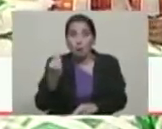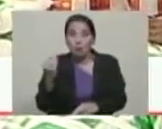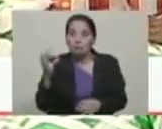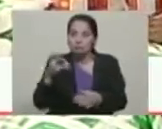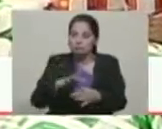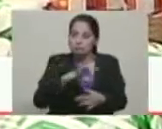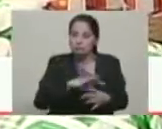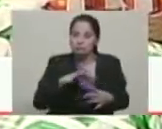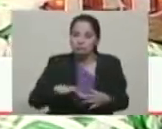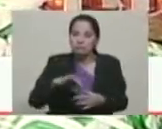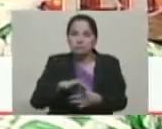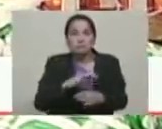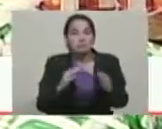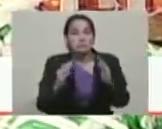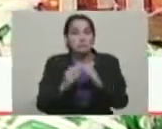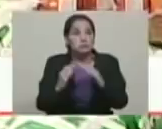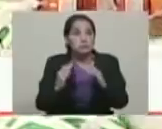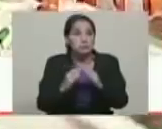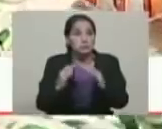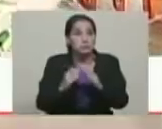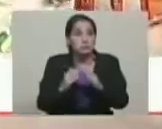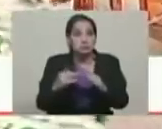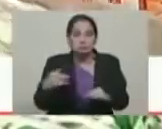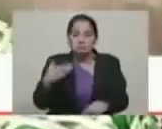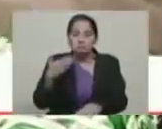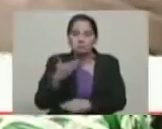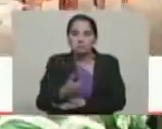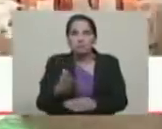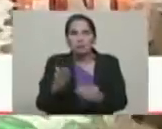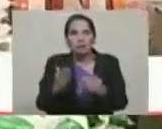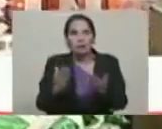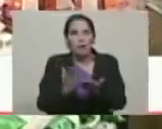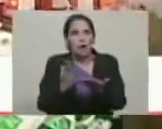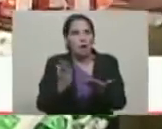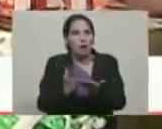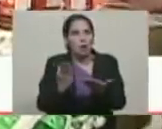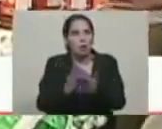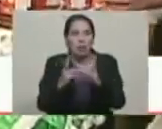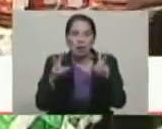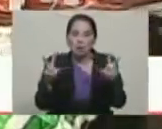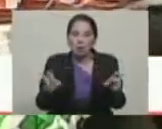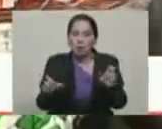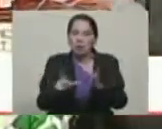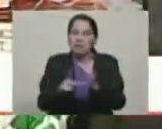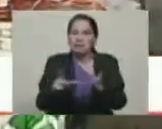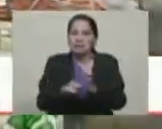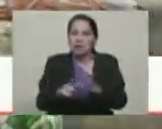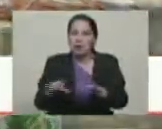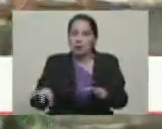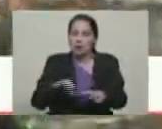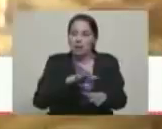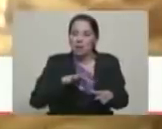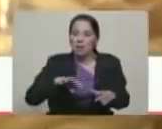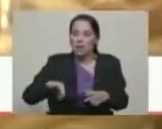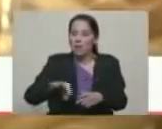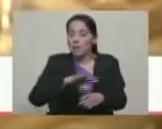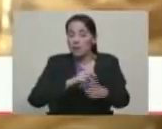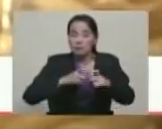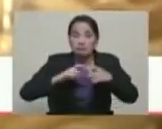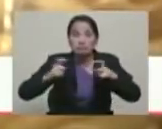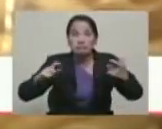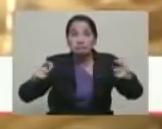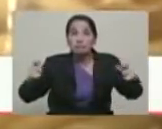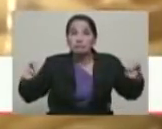semillas de su hogar a la escuela y hacer de las escuelas y liceos un gran centro de